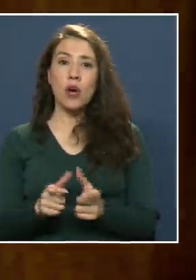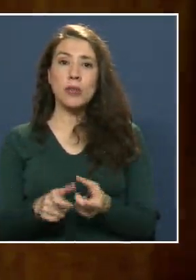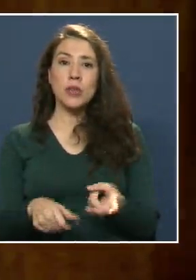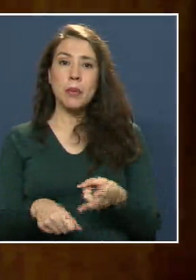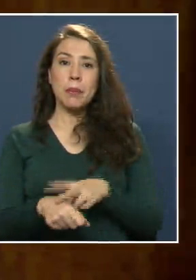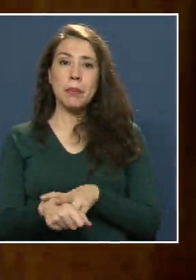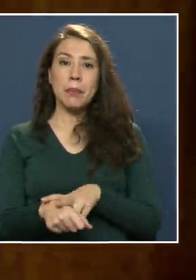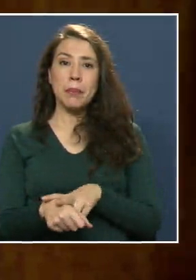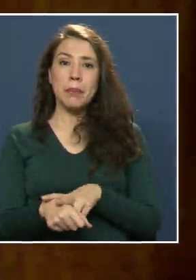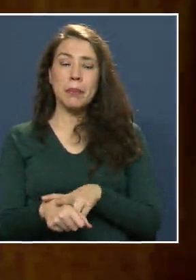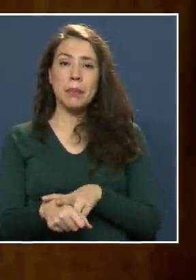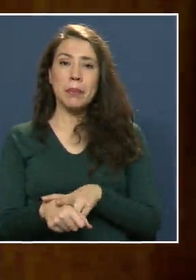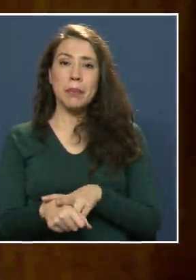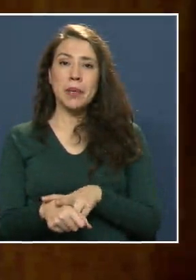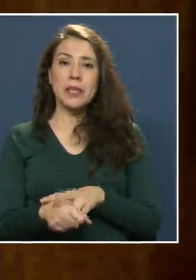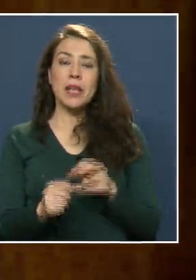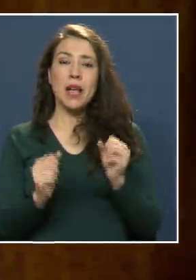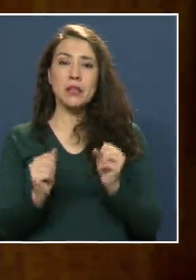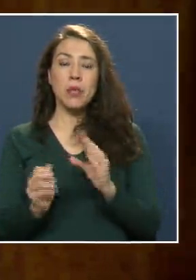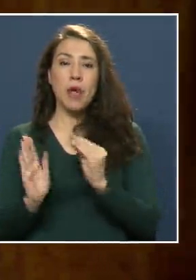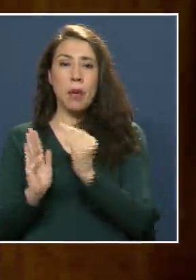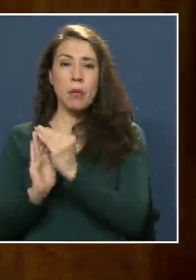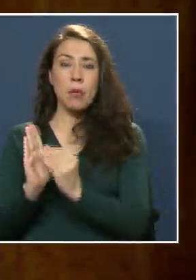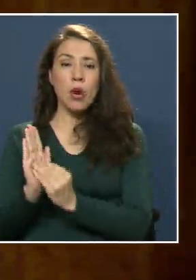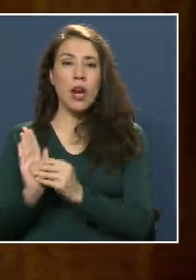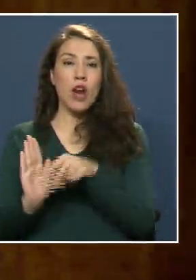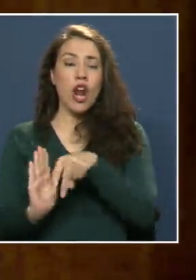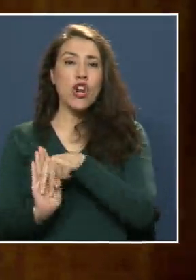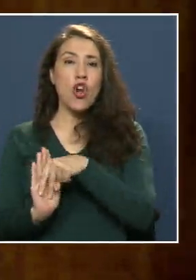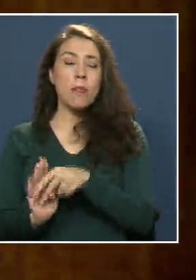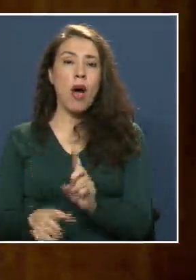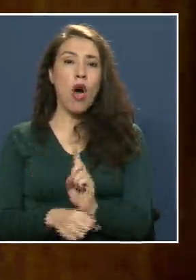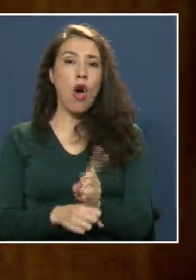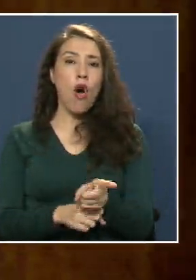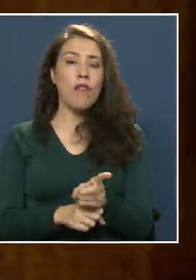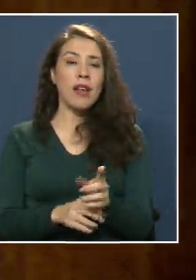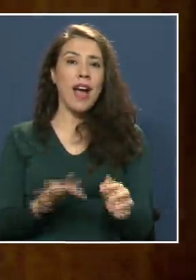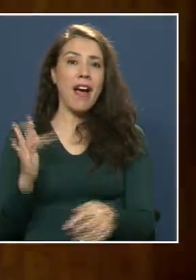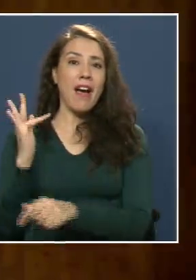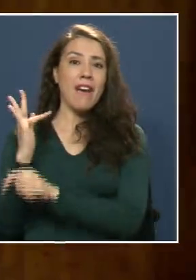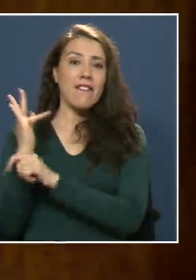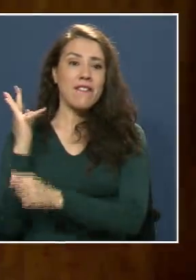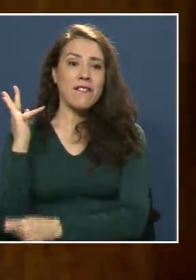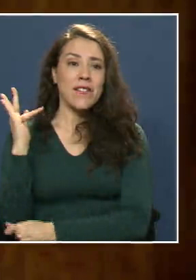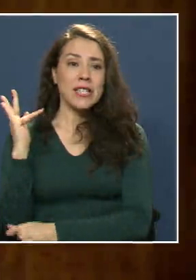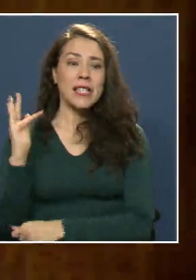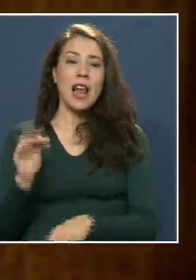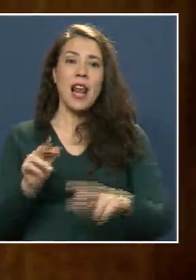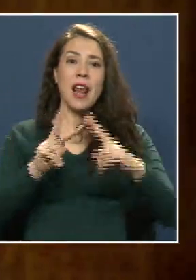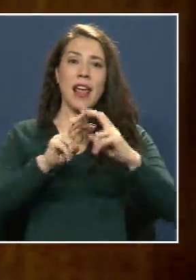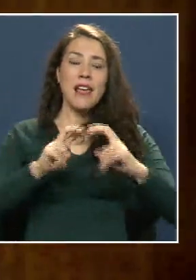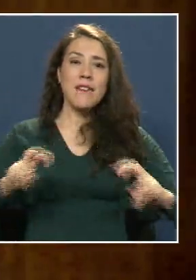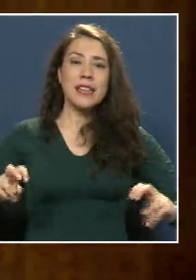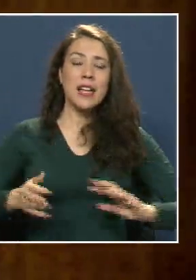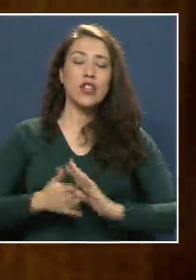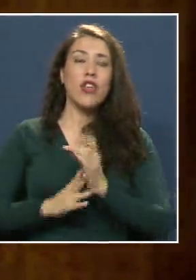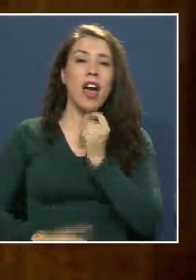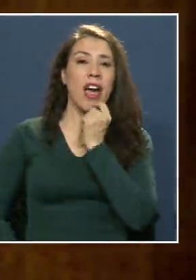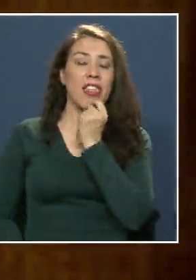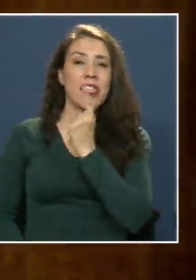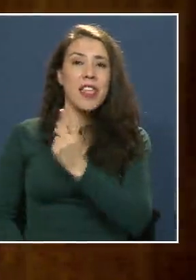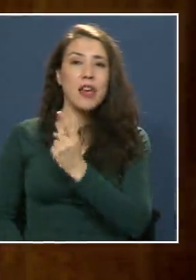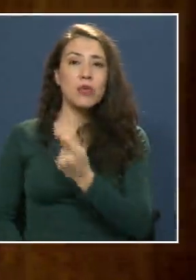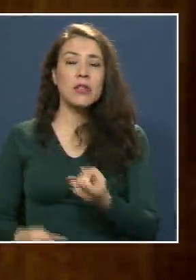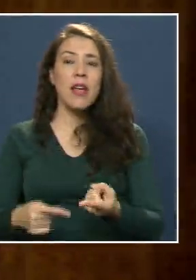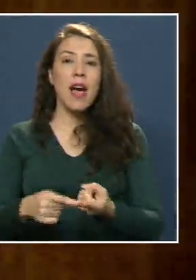mixta se pueda incluir una norma que obligue a los fiscales a investigar toda denuncia o hecho